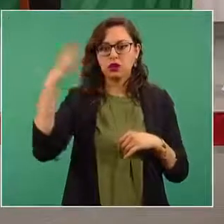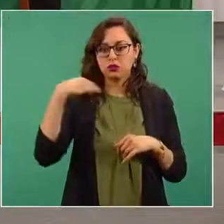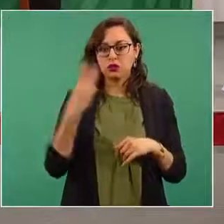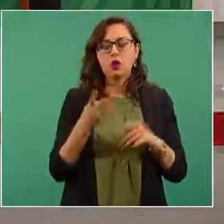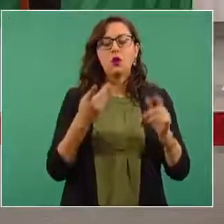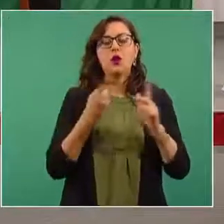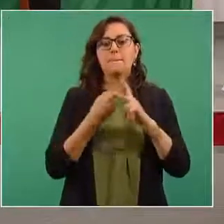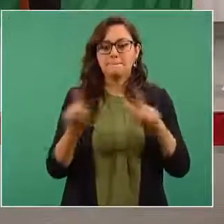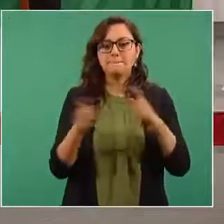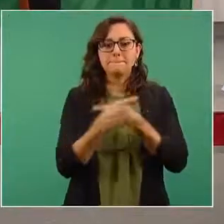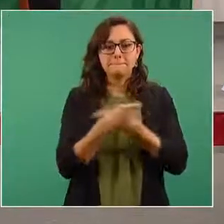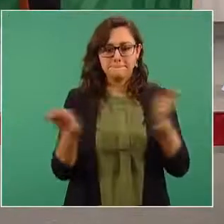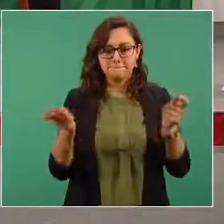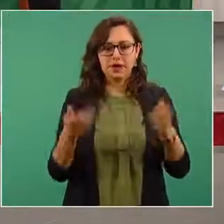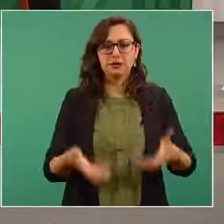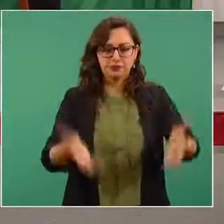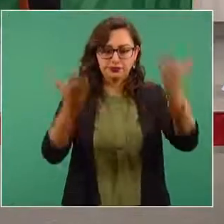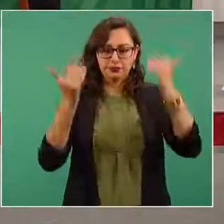por favor.